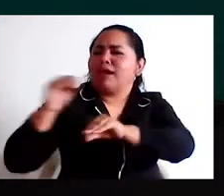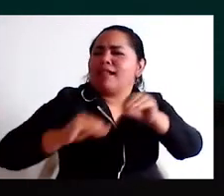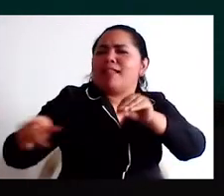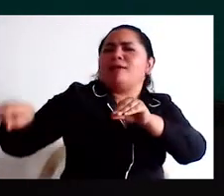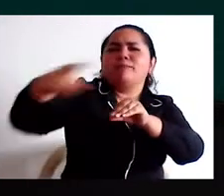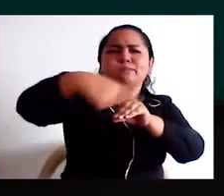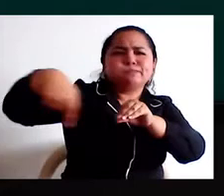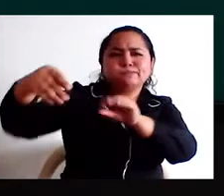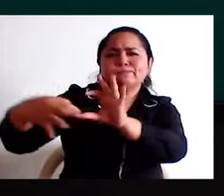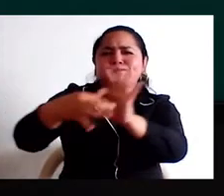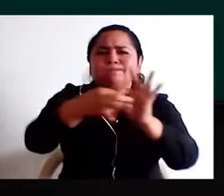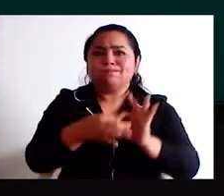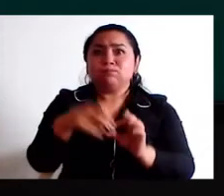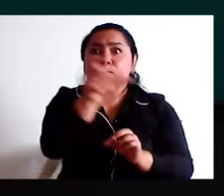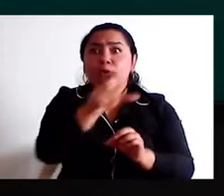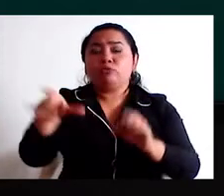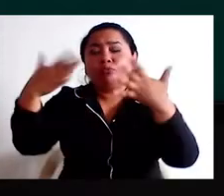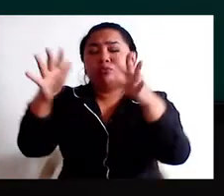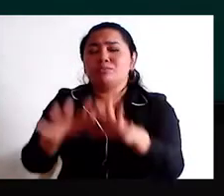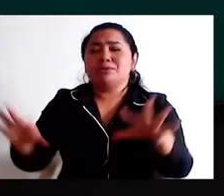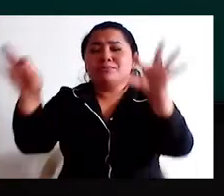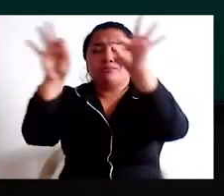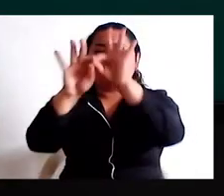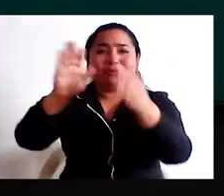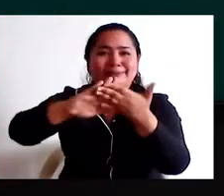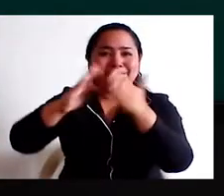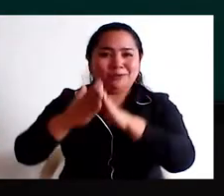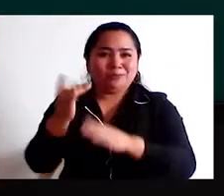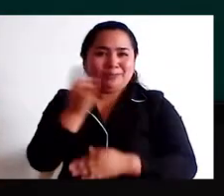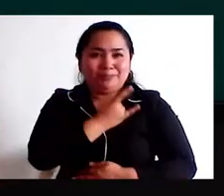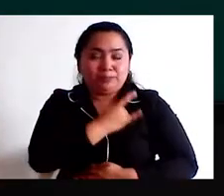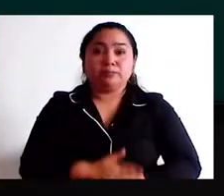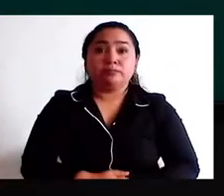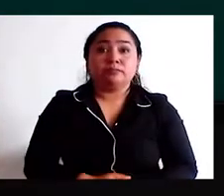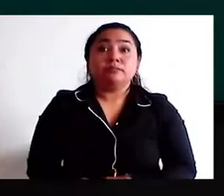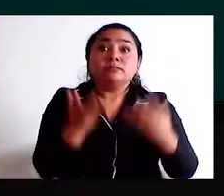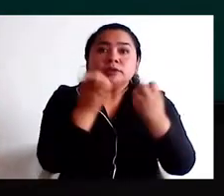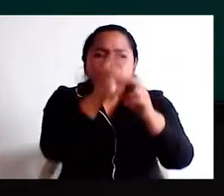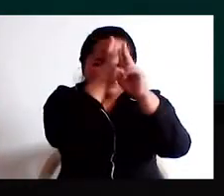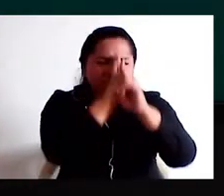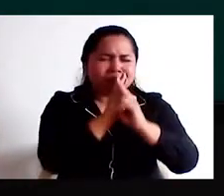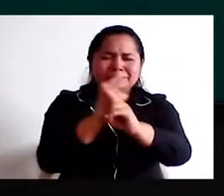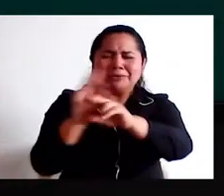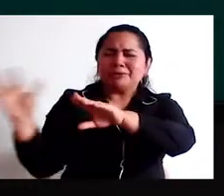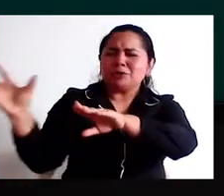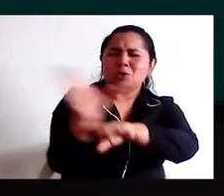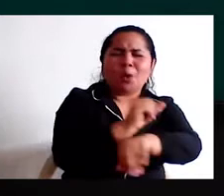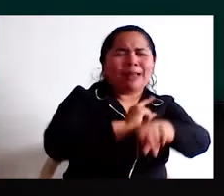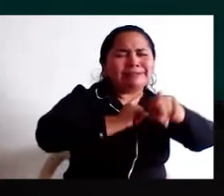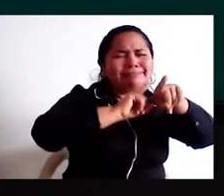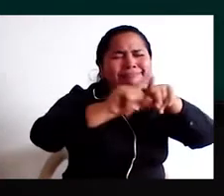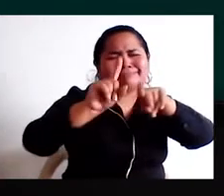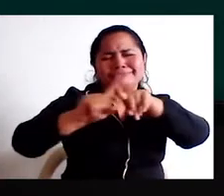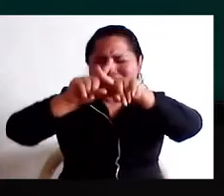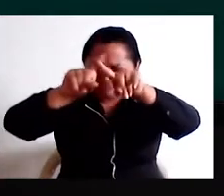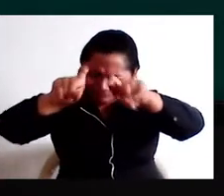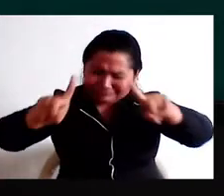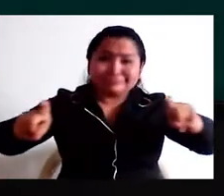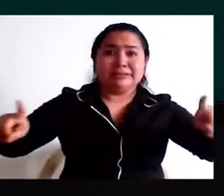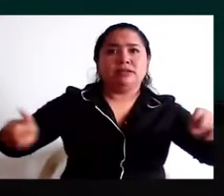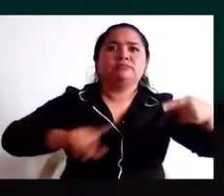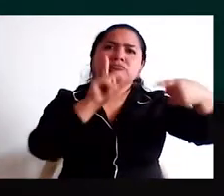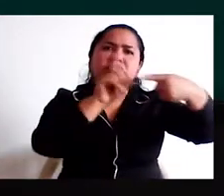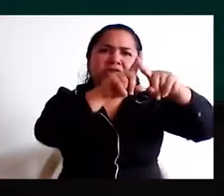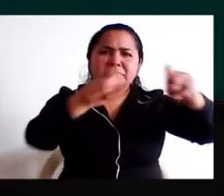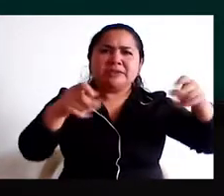manera colectiva por un conjunto importante de integrantes de la comunidad universitaria queremos respetar todas las diversidades que caben en la